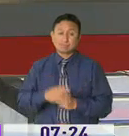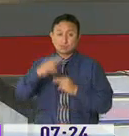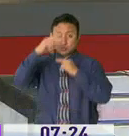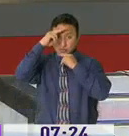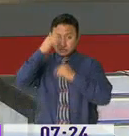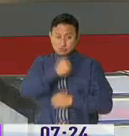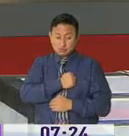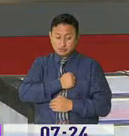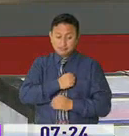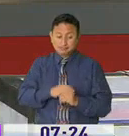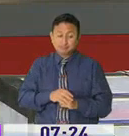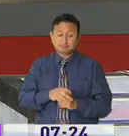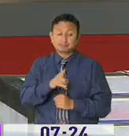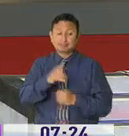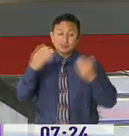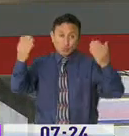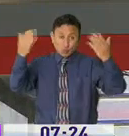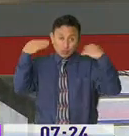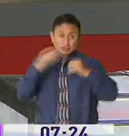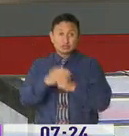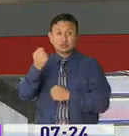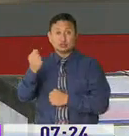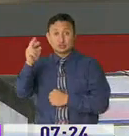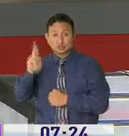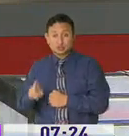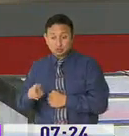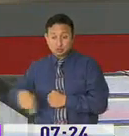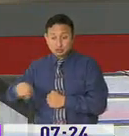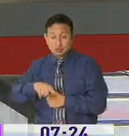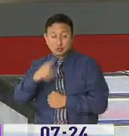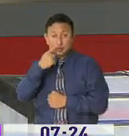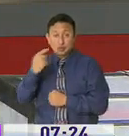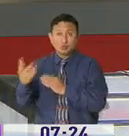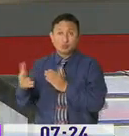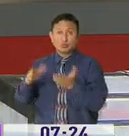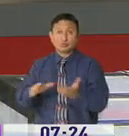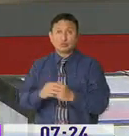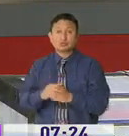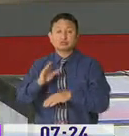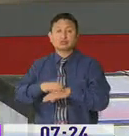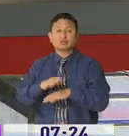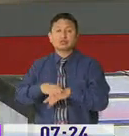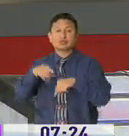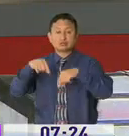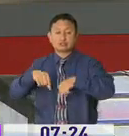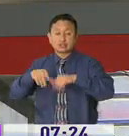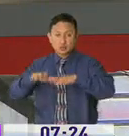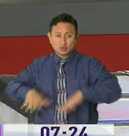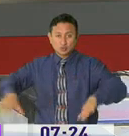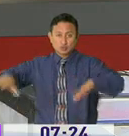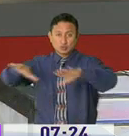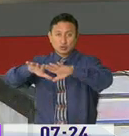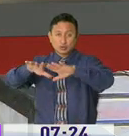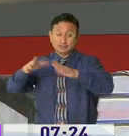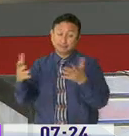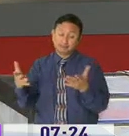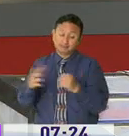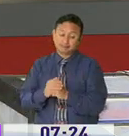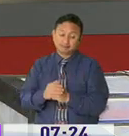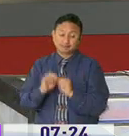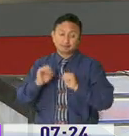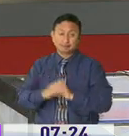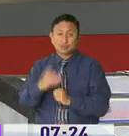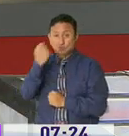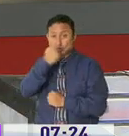Trinitaria, en el suroeste de la ciudad de Guayaquil. Este crimen había sido motivado por la disputa de territorios, lamentablemente también, para la venta de drogas.